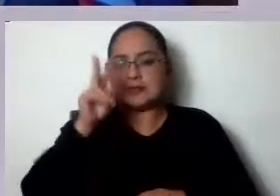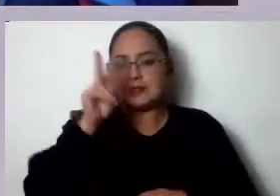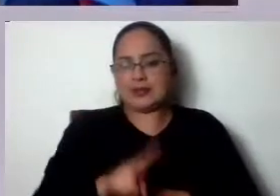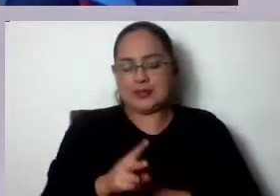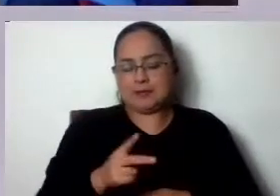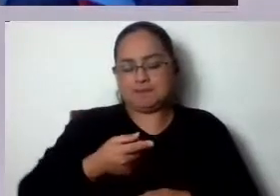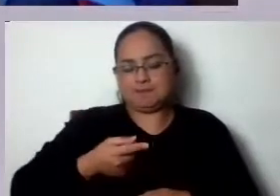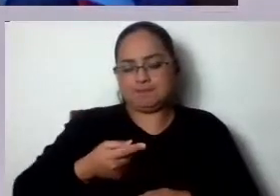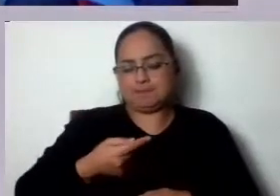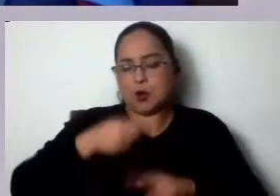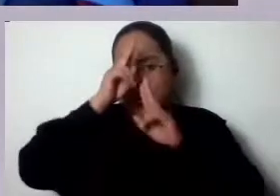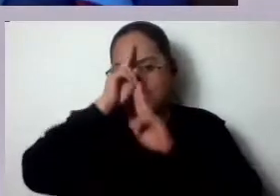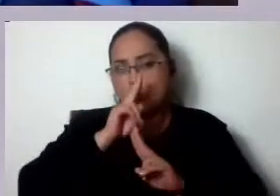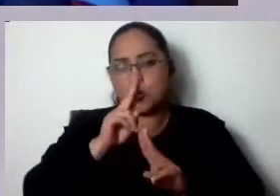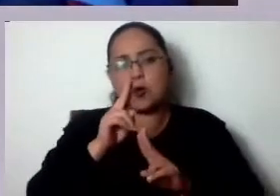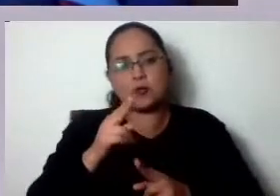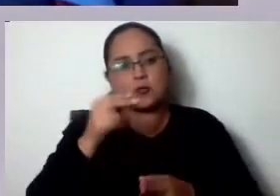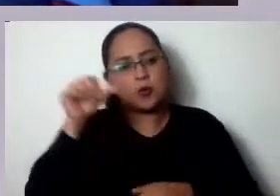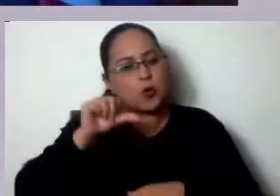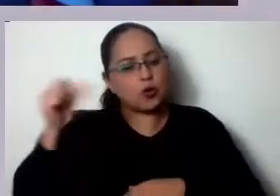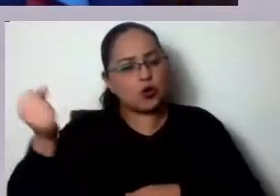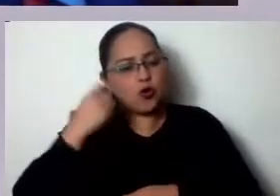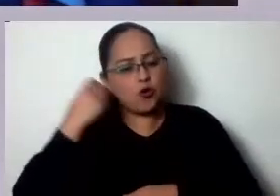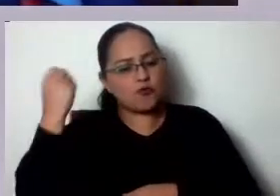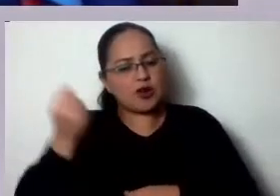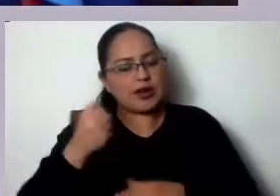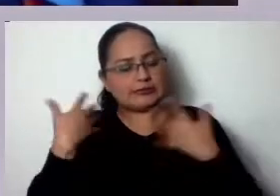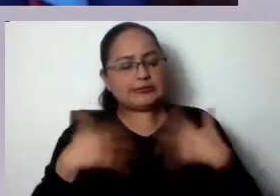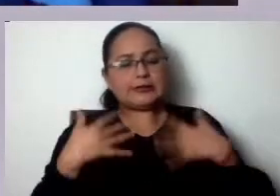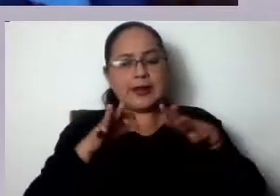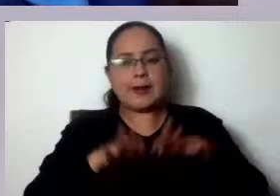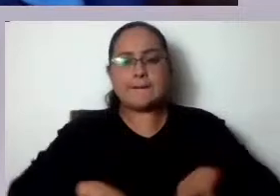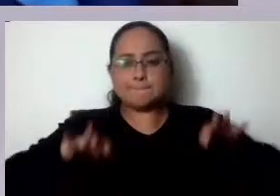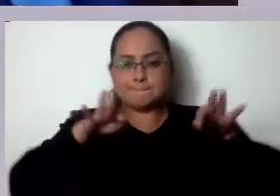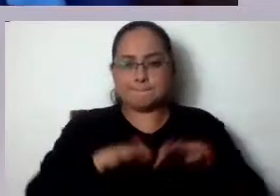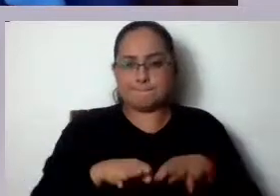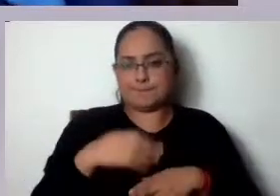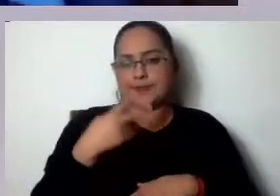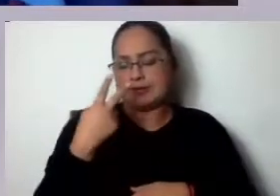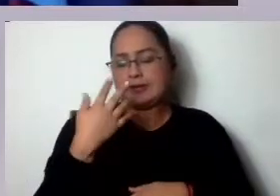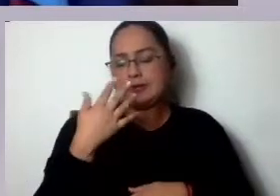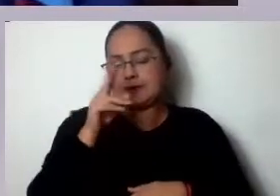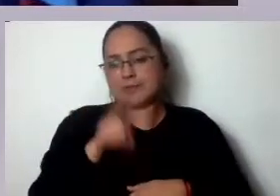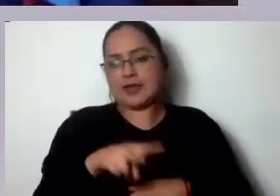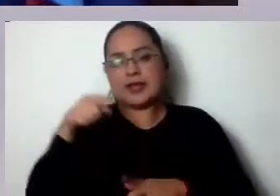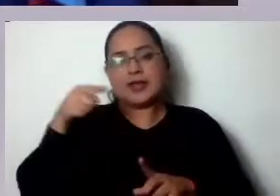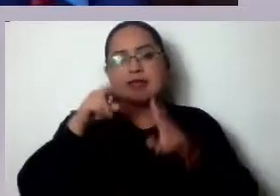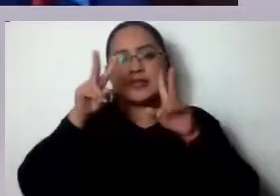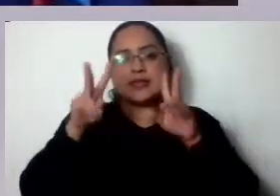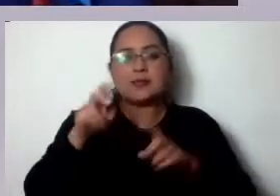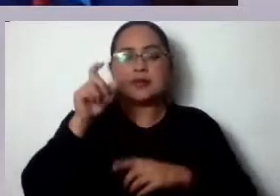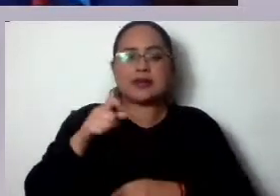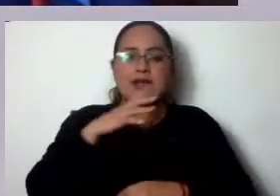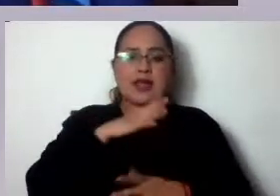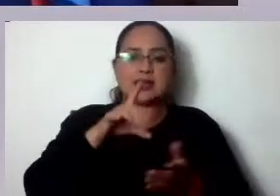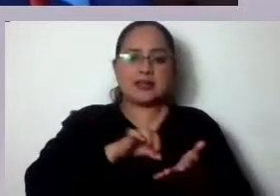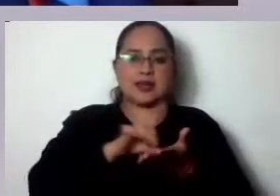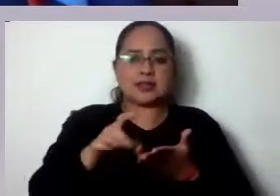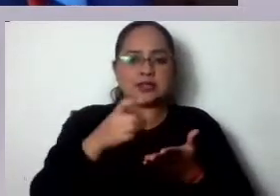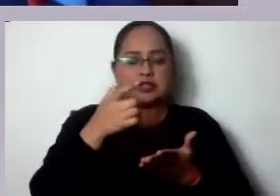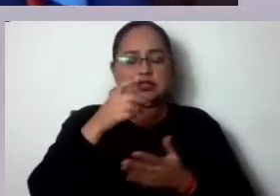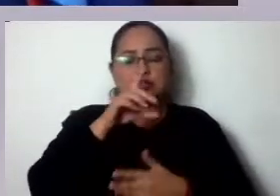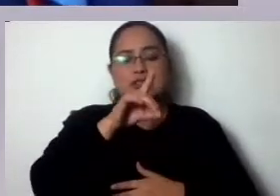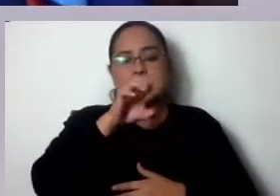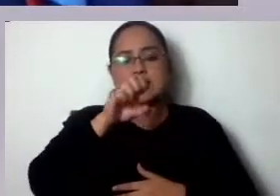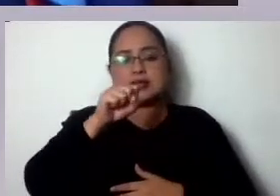escucharla en esta tarde este tema tan relevante han destacado que es el de nuevos derechos económicos sociales